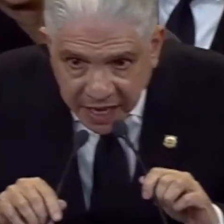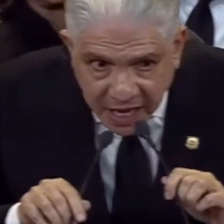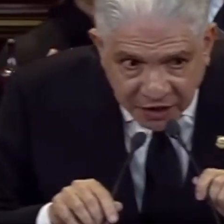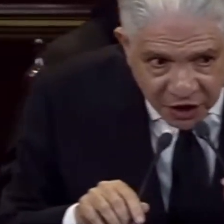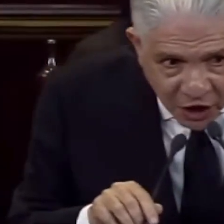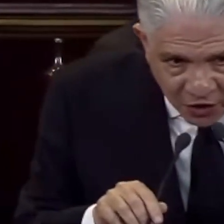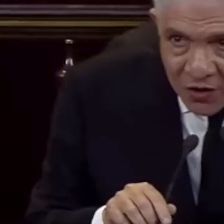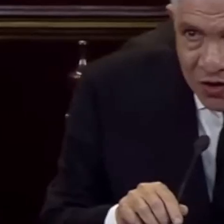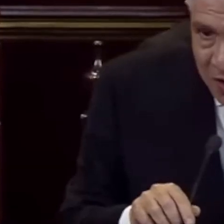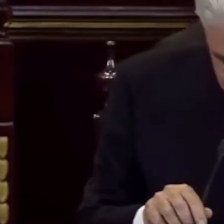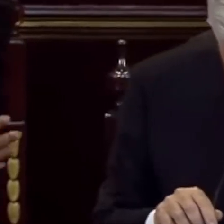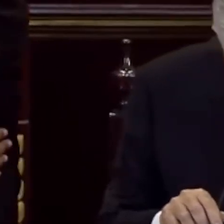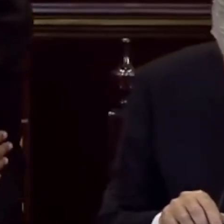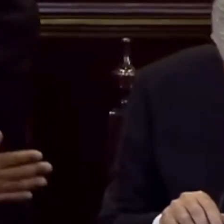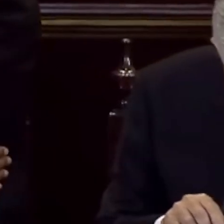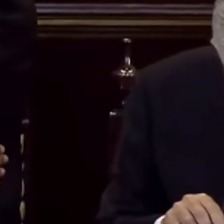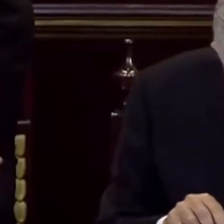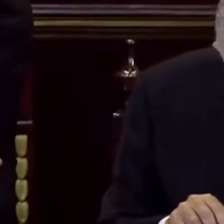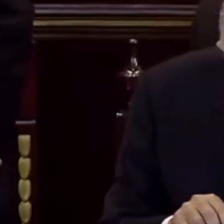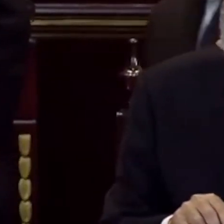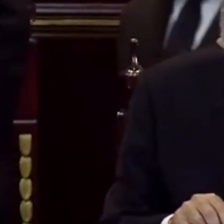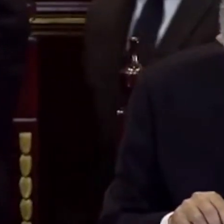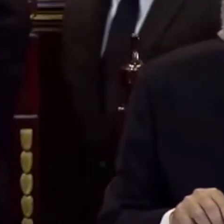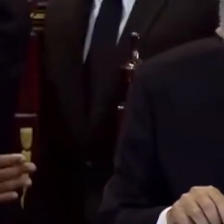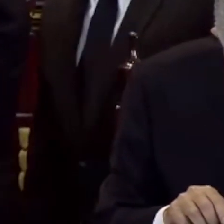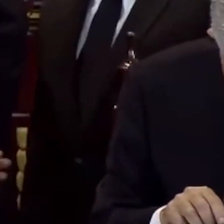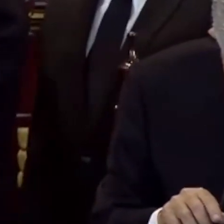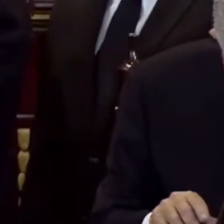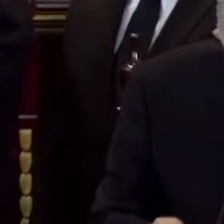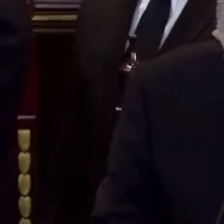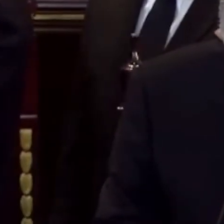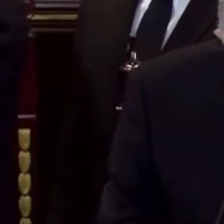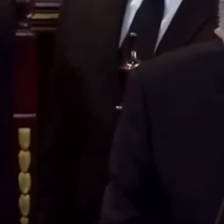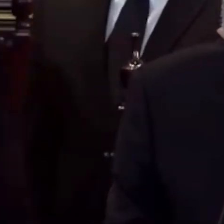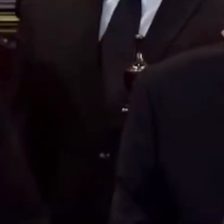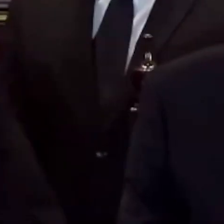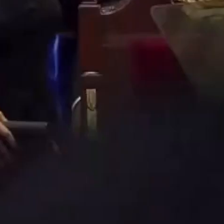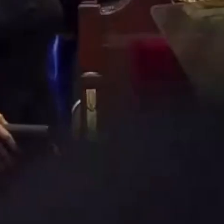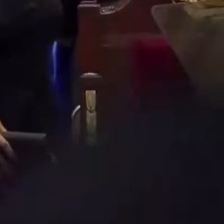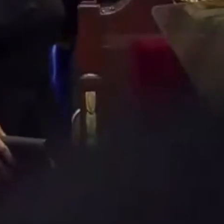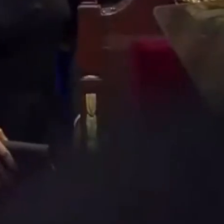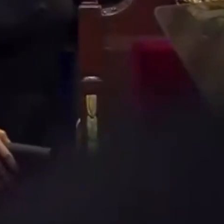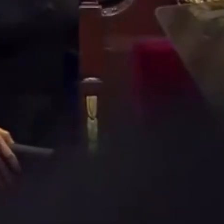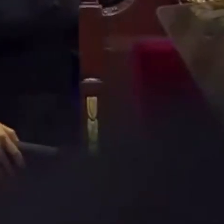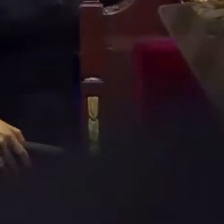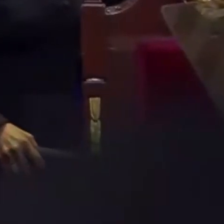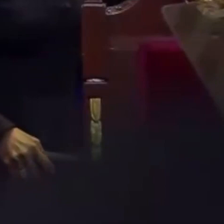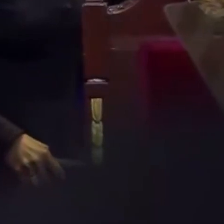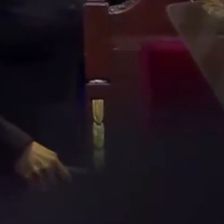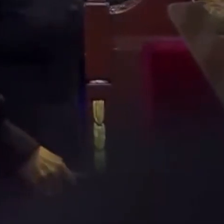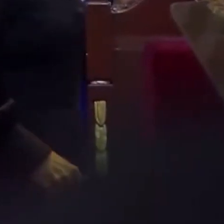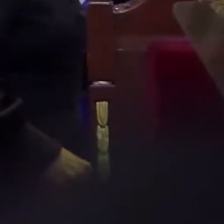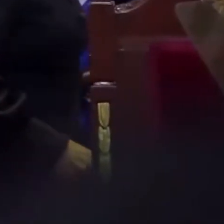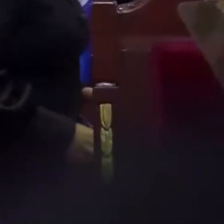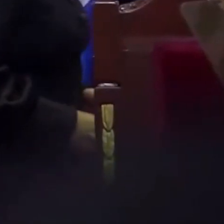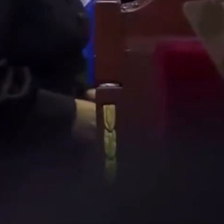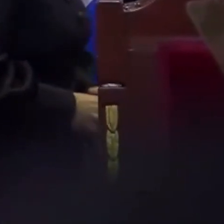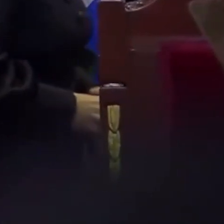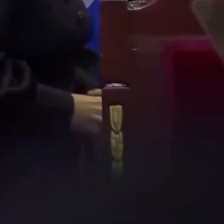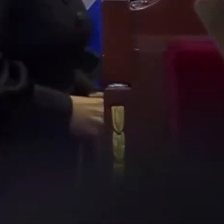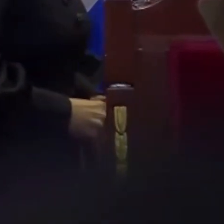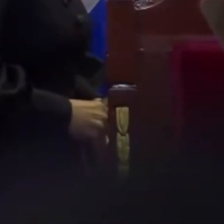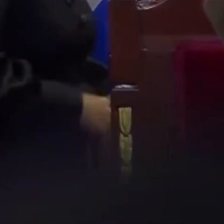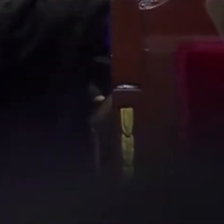República. Siendo la 1:16 de la tarde, declaro cerrados